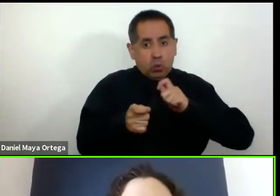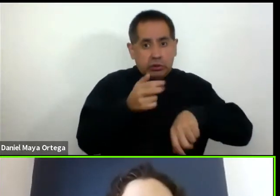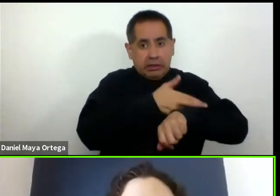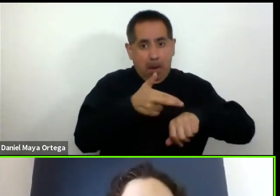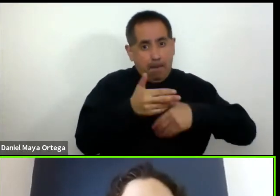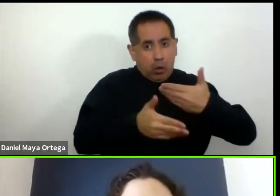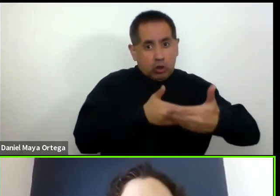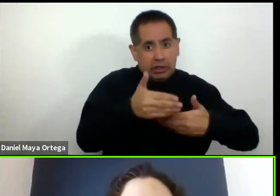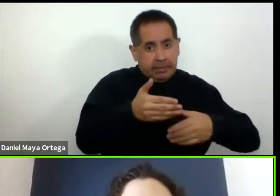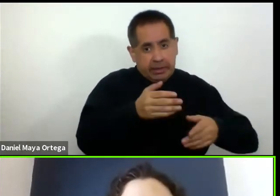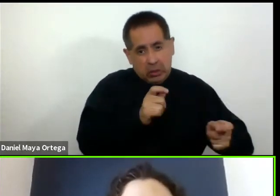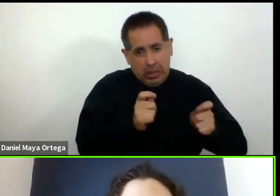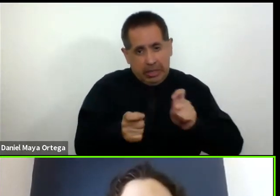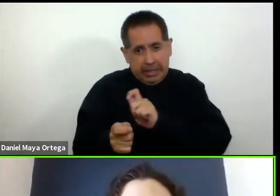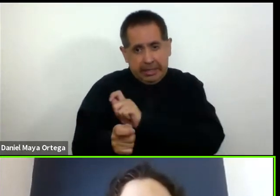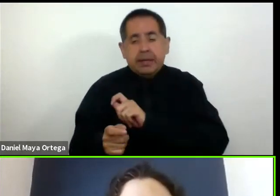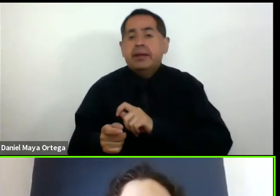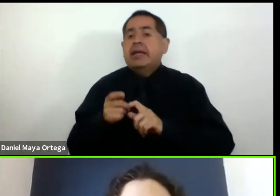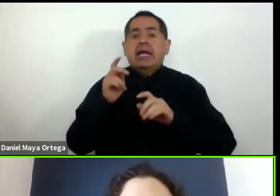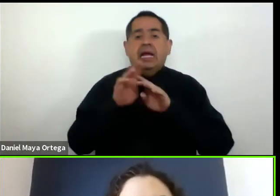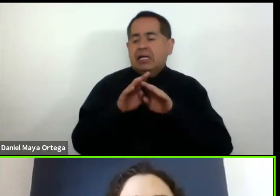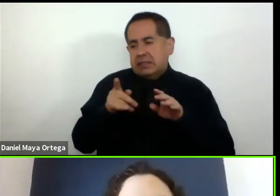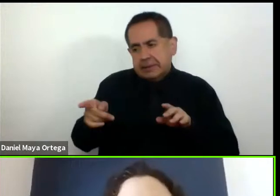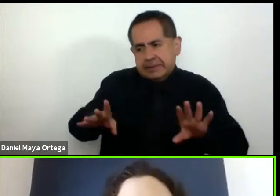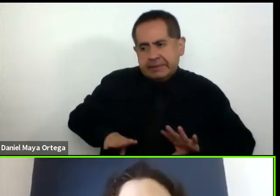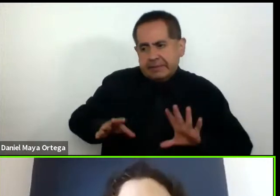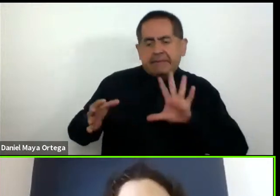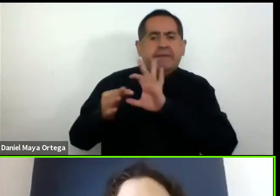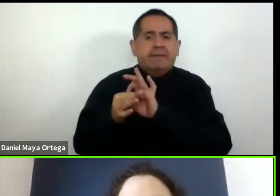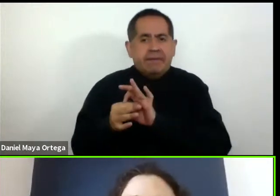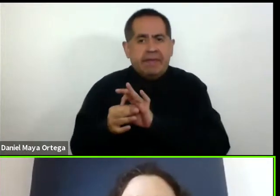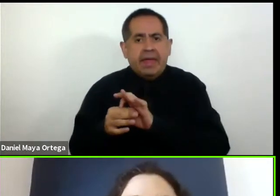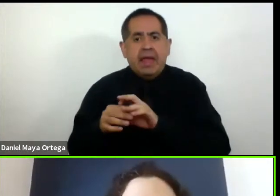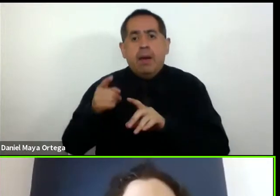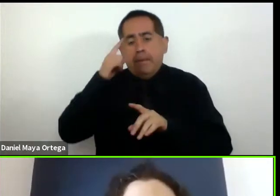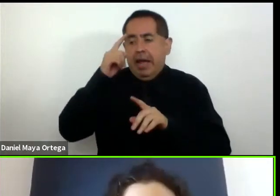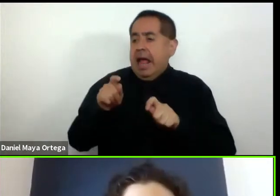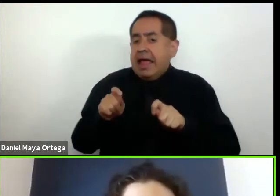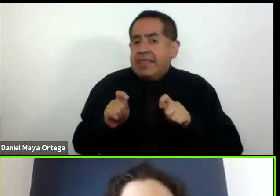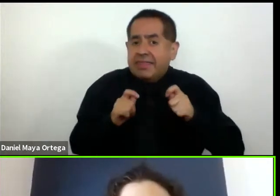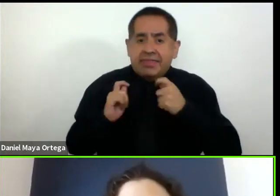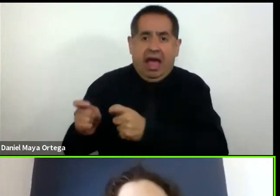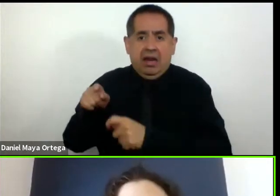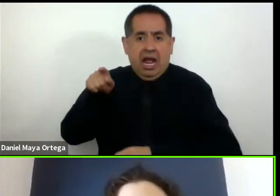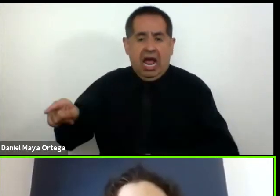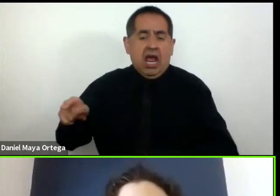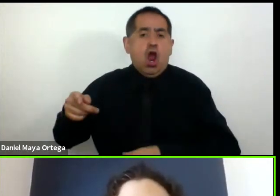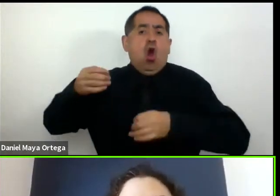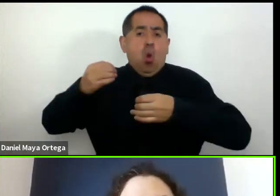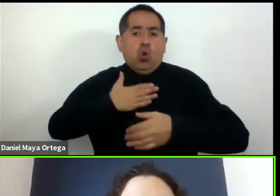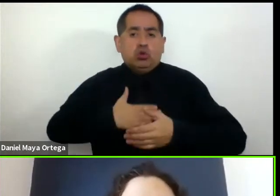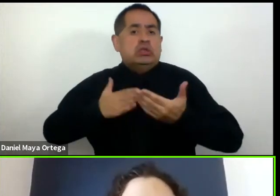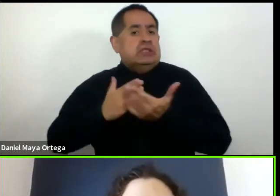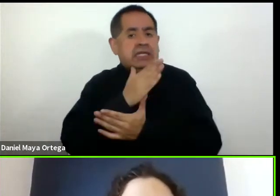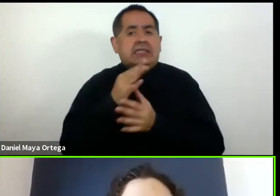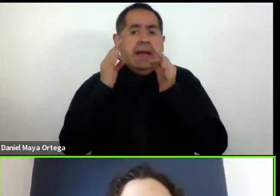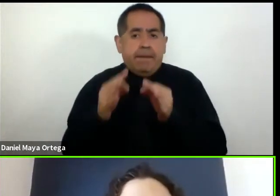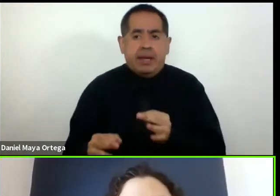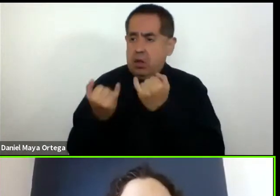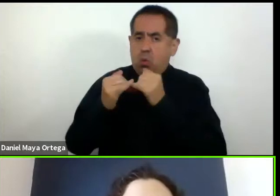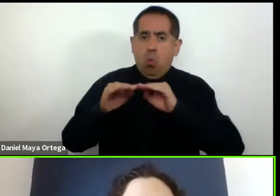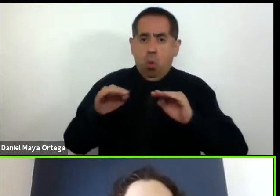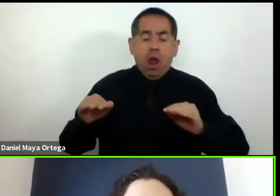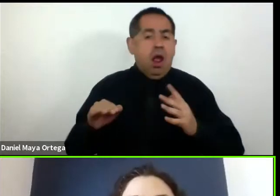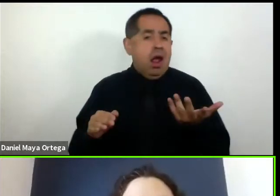en realidad se tratan de modificaciones y adaptaciones que tienen la misión de garantizar el acceso a la justicia. Y esto es muy importante porque a